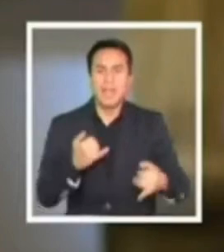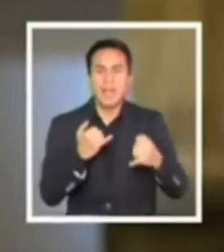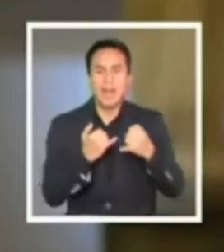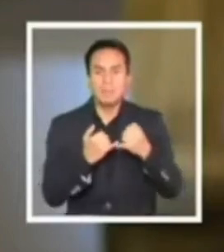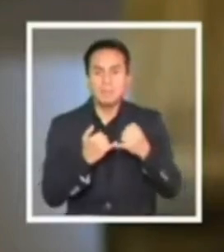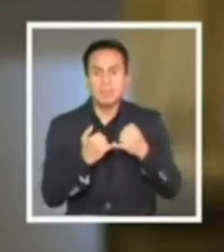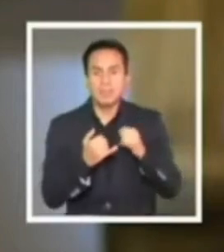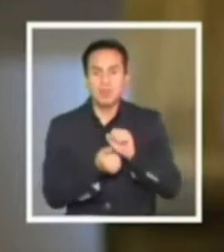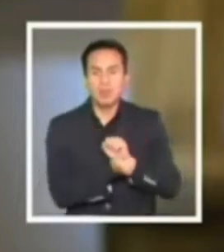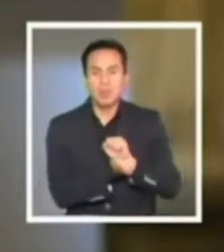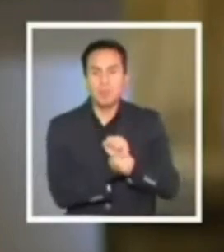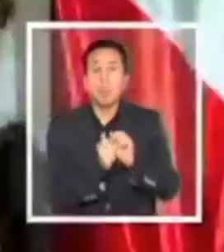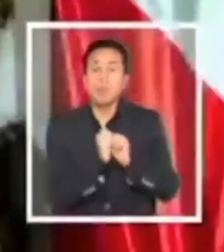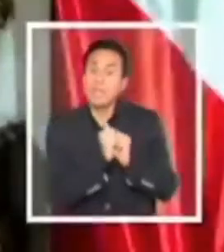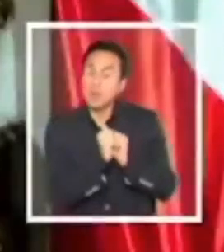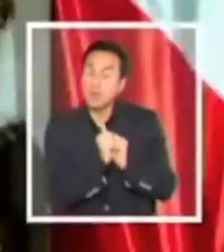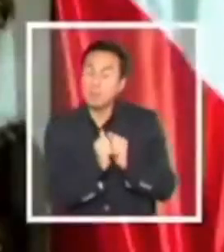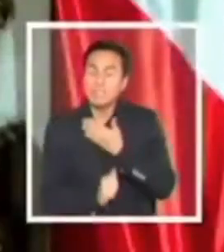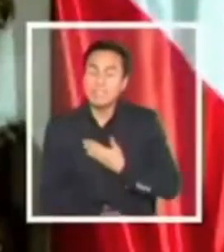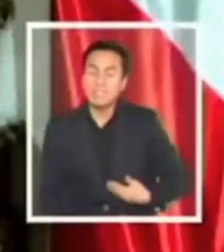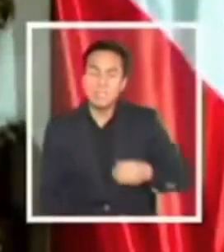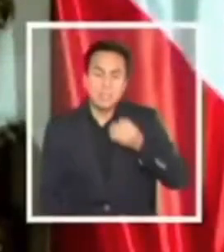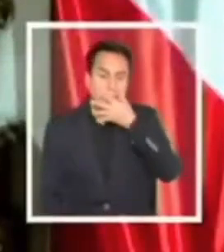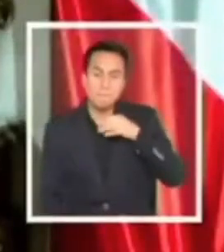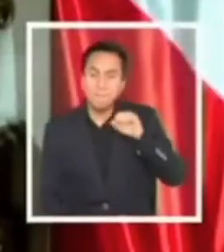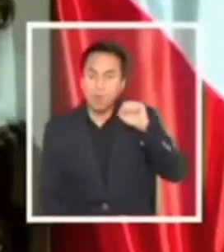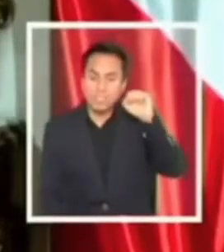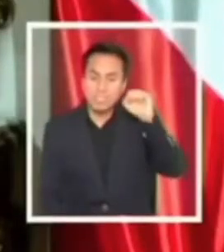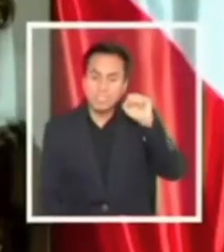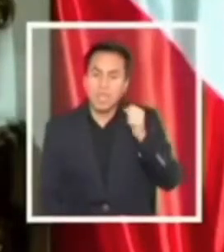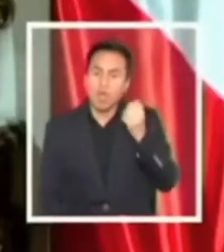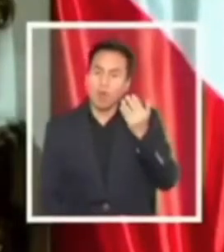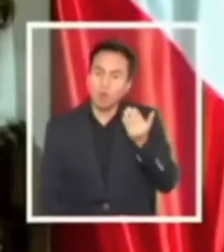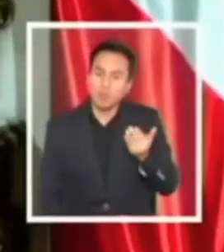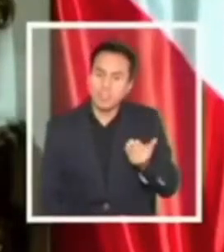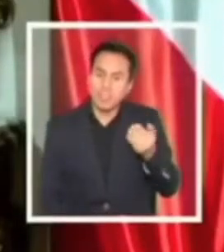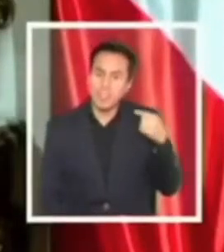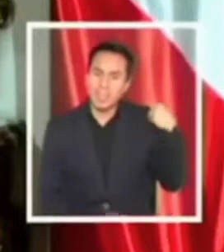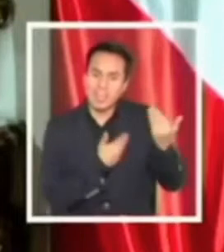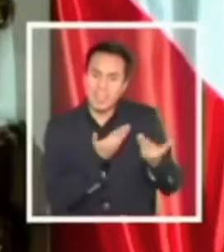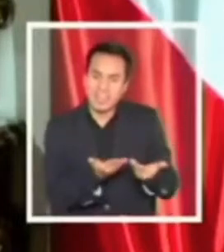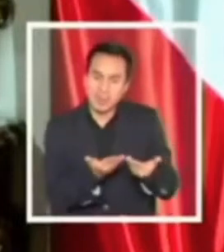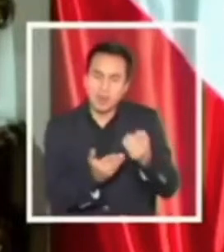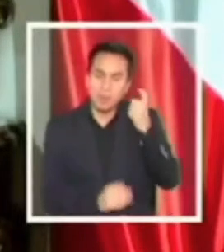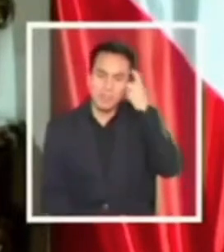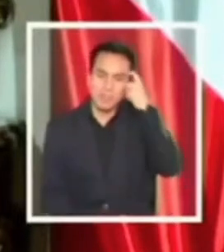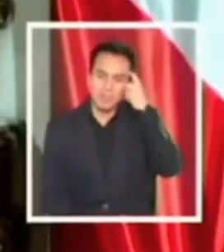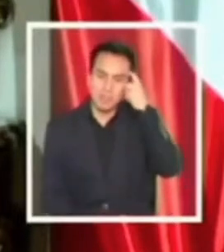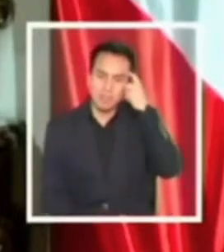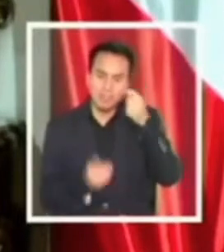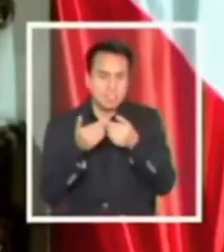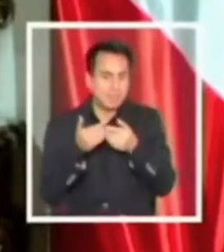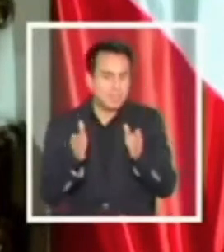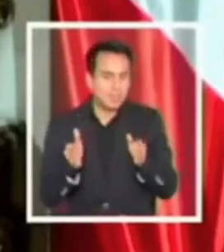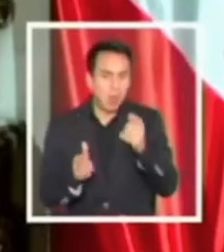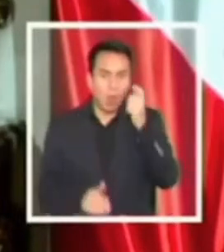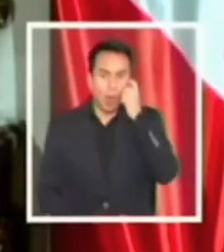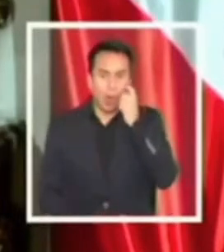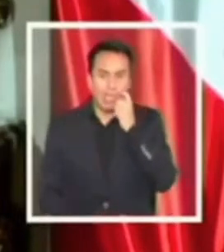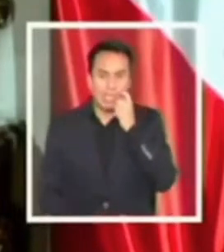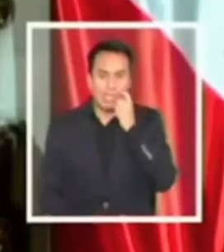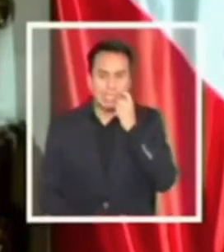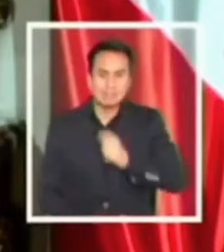Amigo y compañero presidente Boric, usted es heredero del pensamiento del libertador